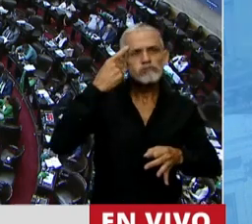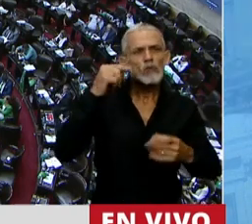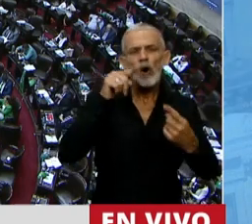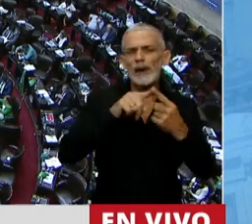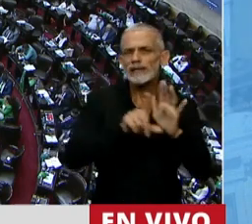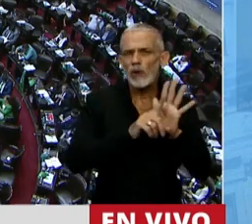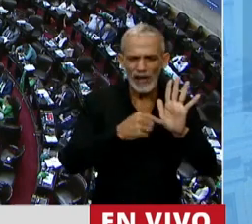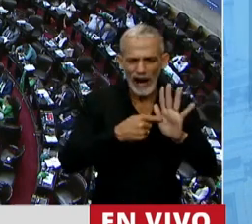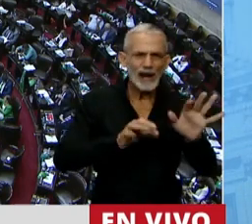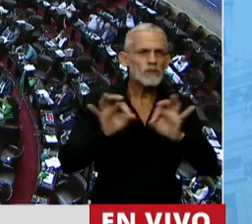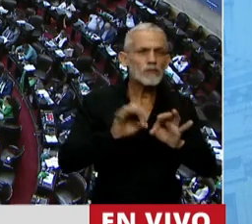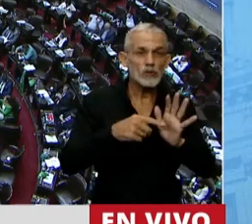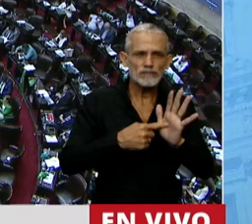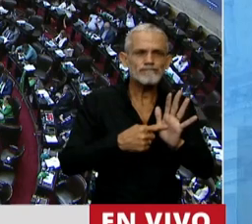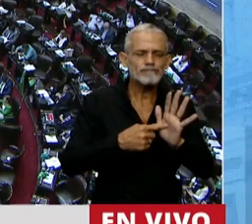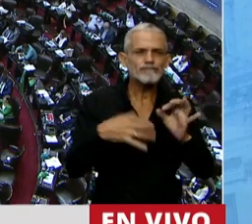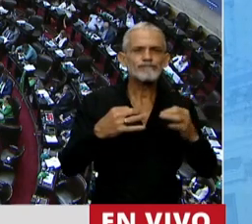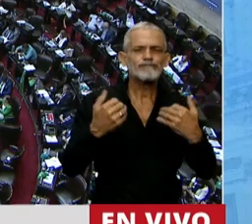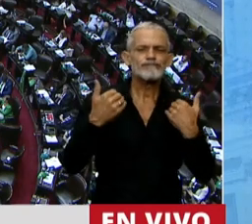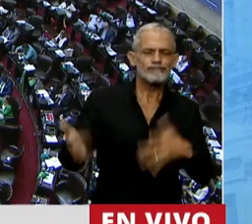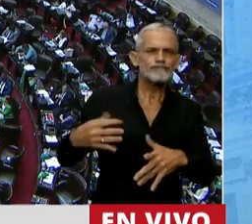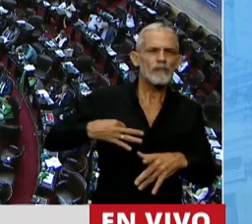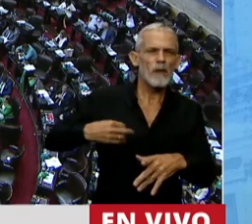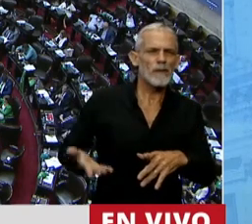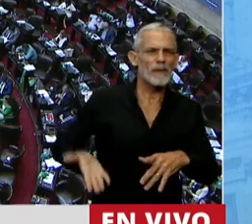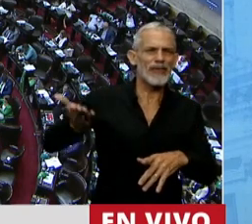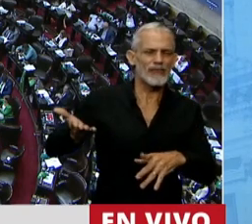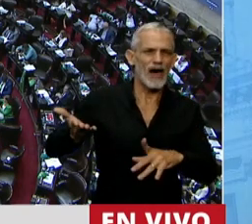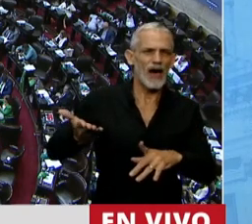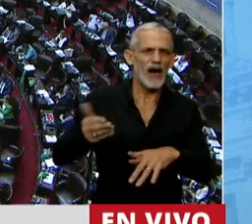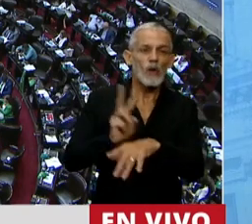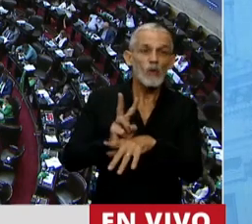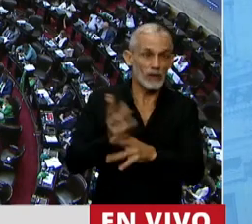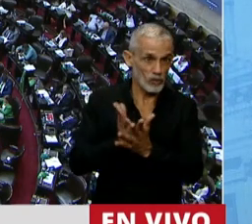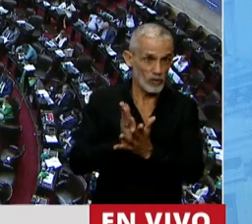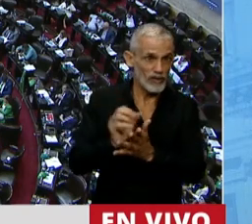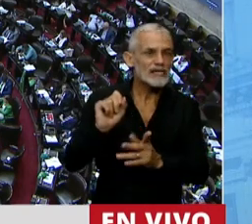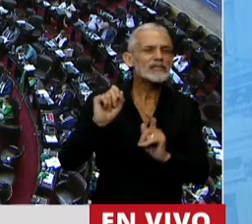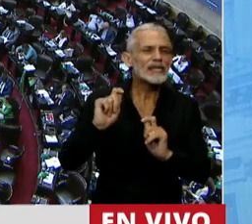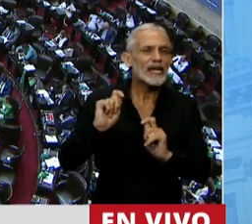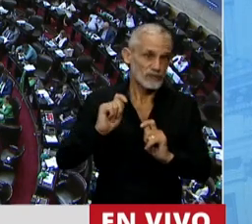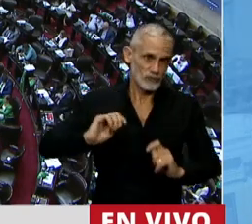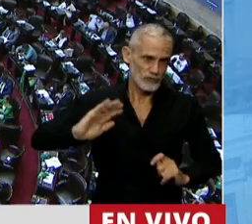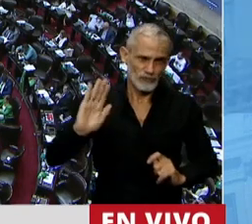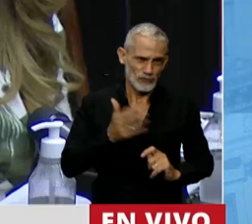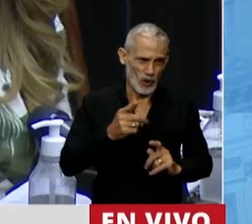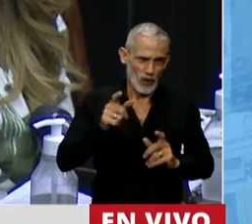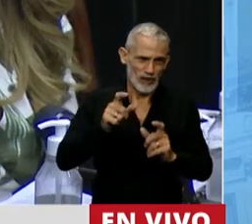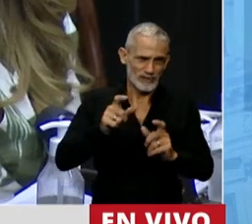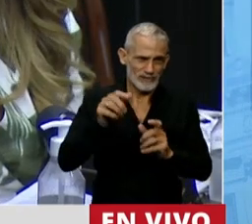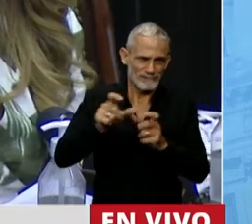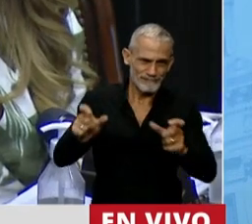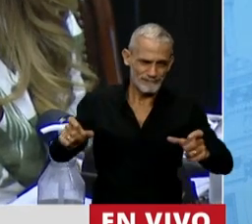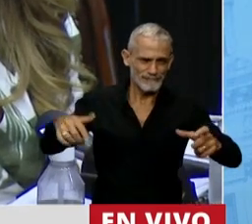finalidad de la ley debe ser favorecer el valor de la vida, salvaguardando los derechos de todas las partes